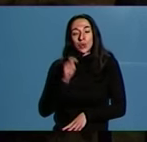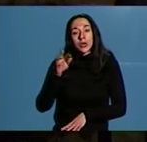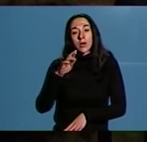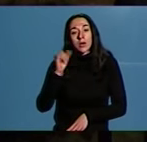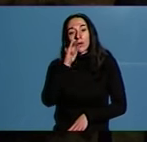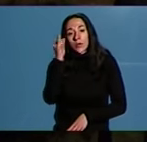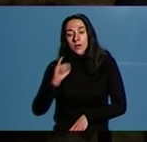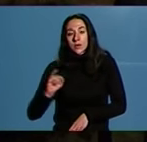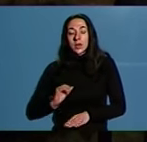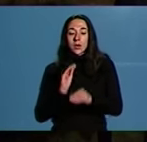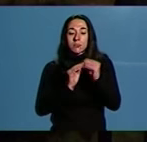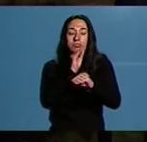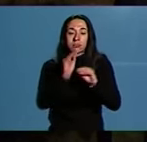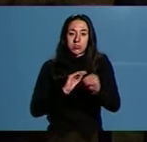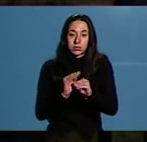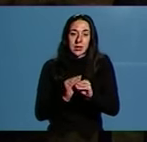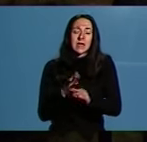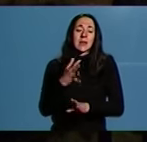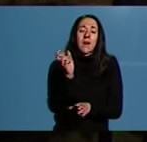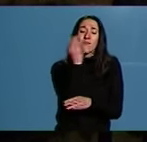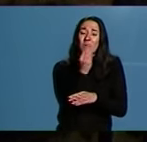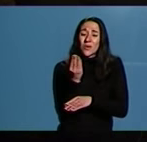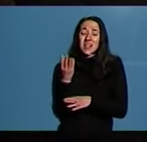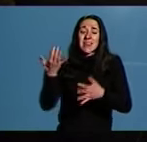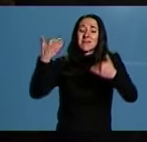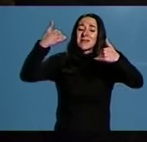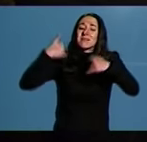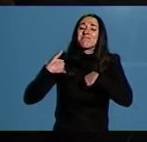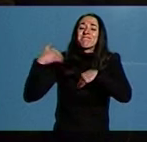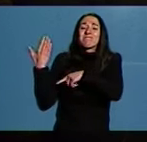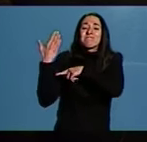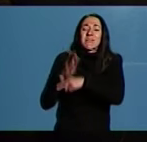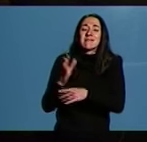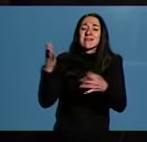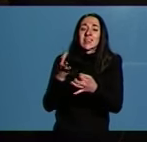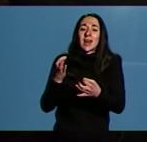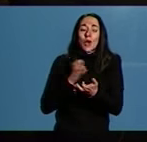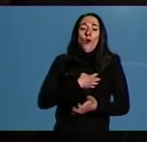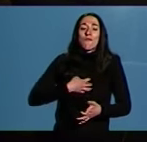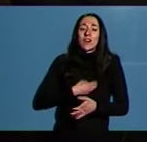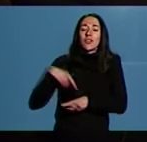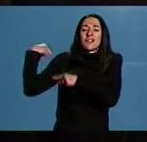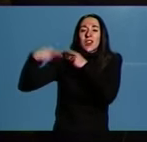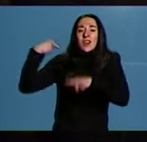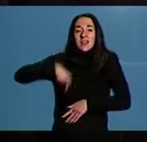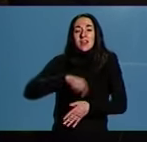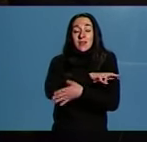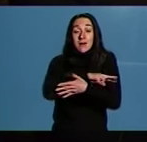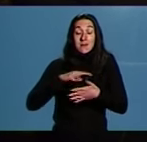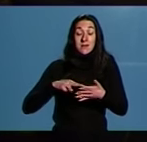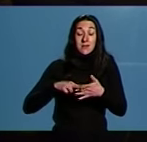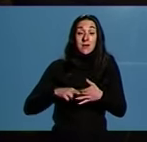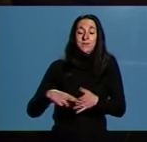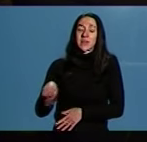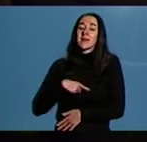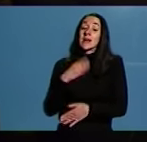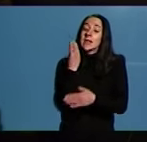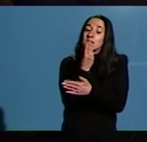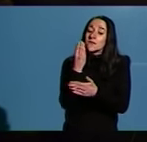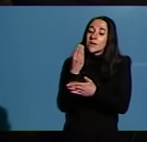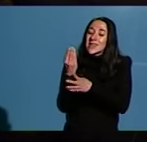de figuras que representan os oficios tradicionais de Galicia. A característica deste Belén é que as figuras son todas